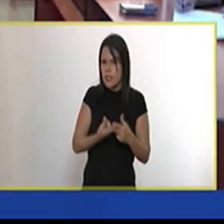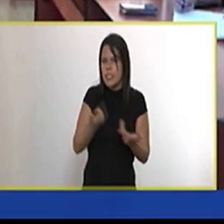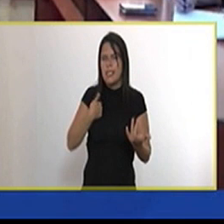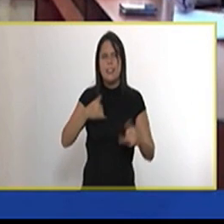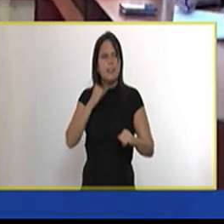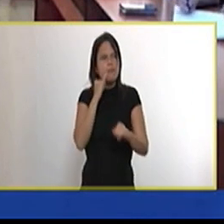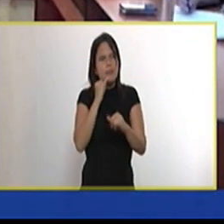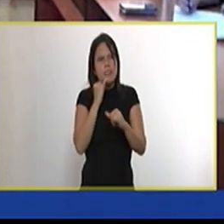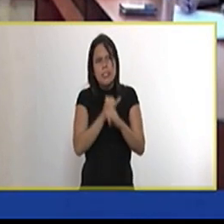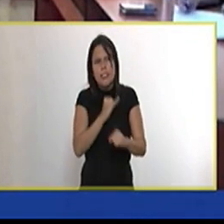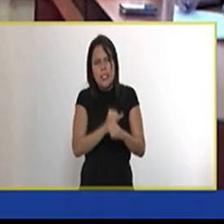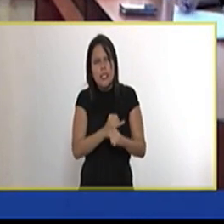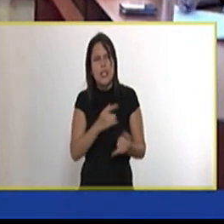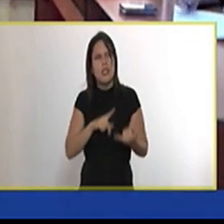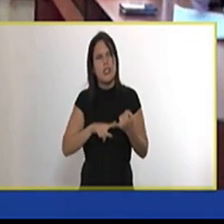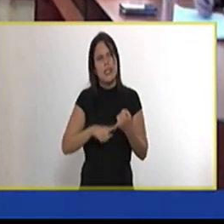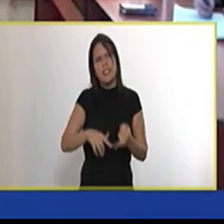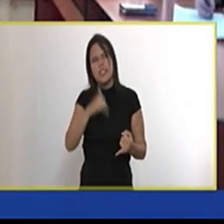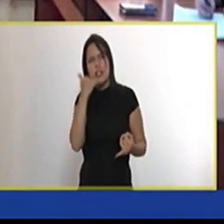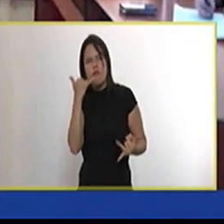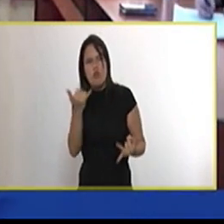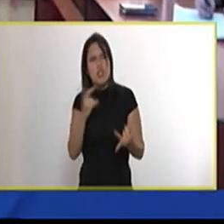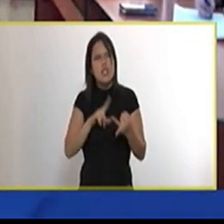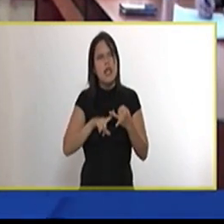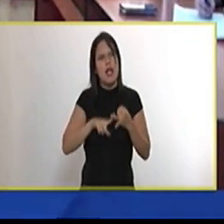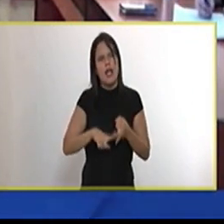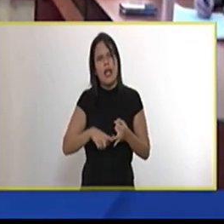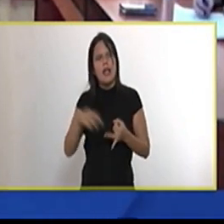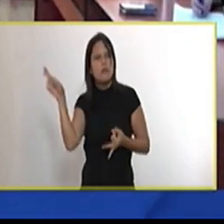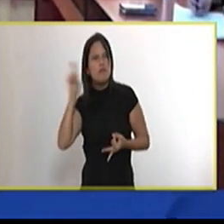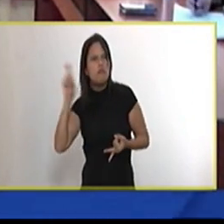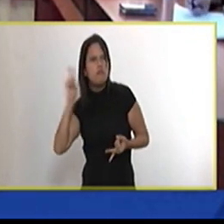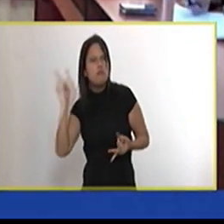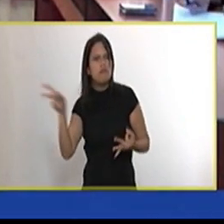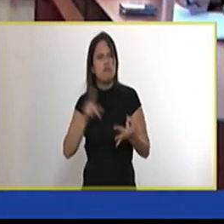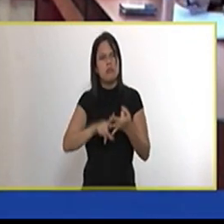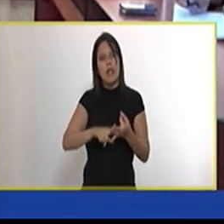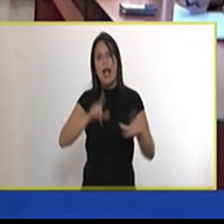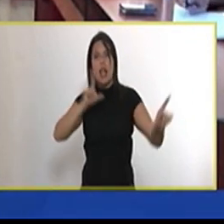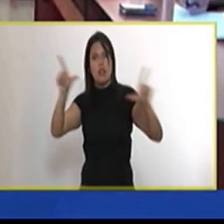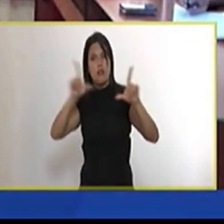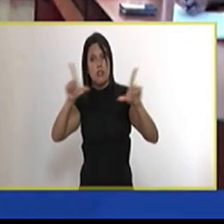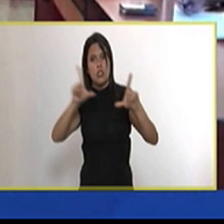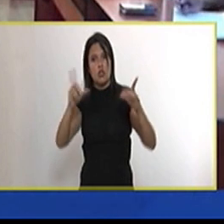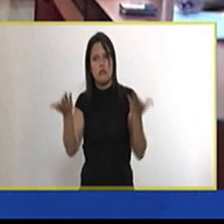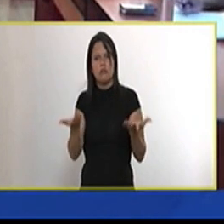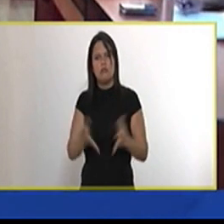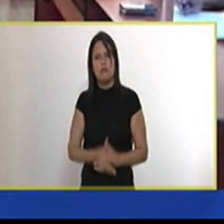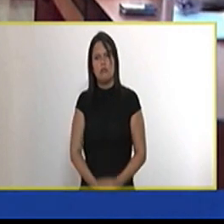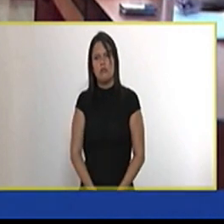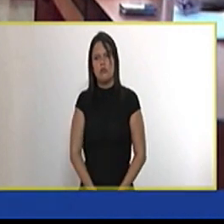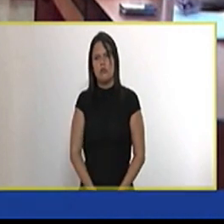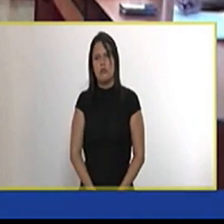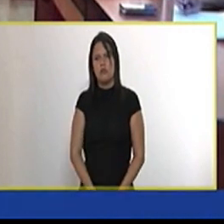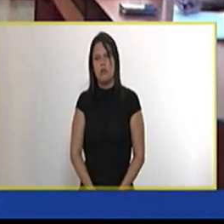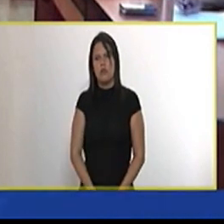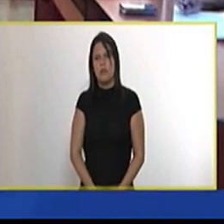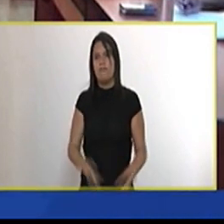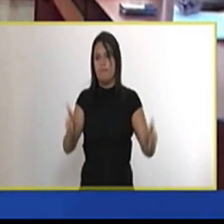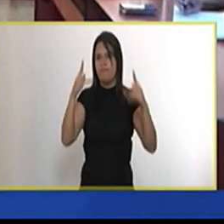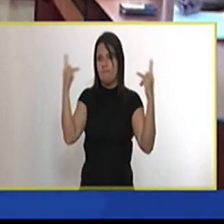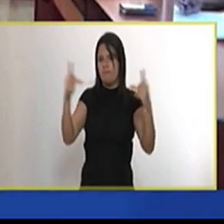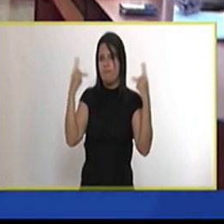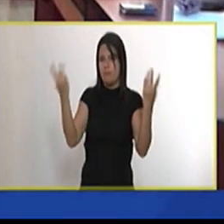desde la plataforma virtual, la telefonía, la radio, la televisión,